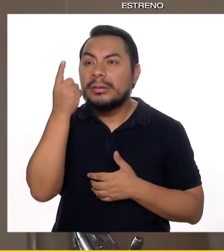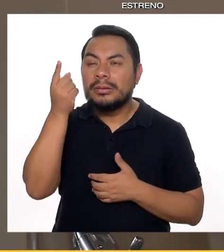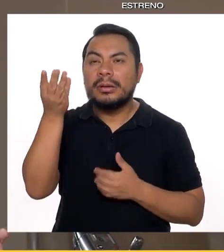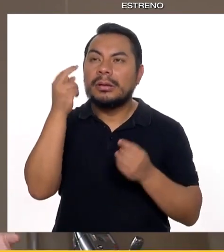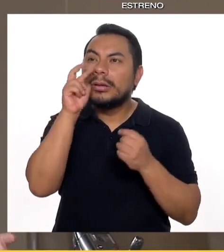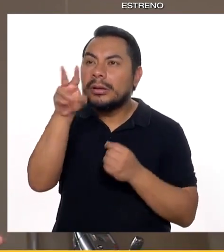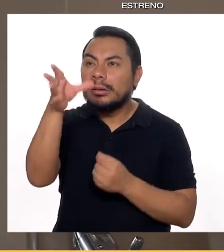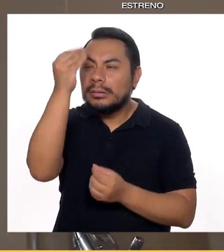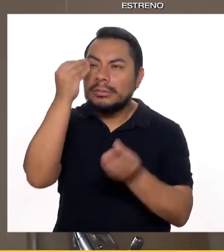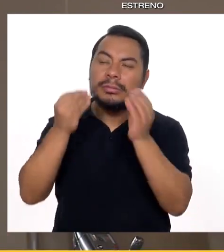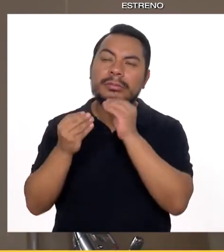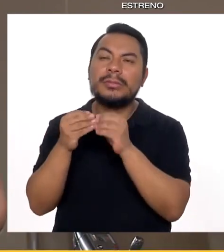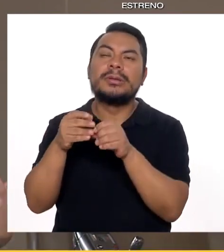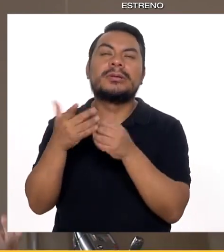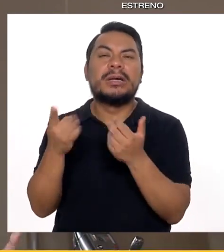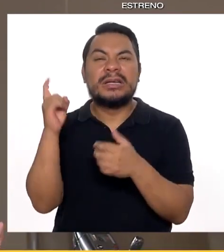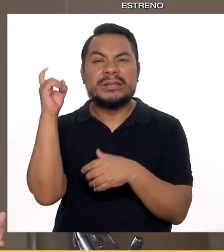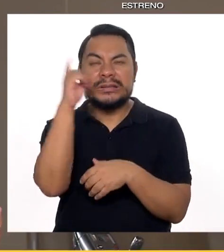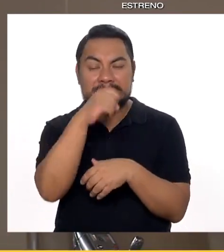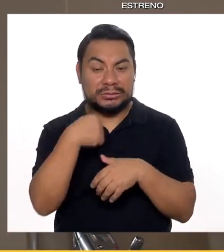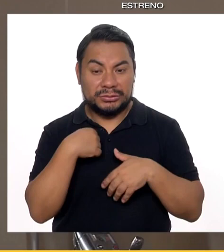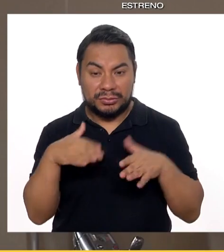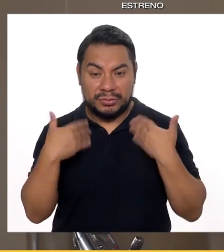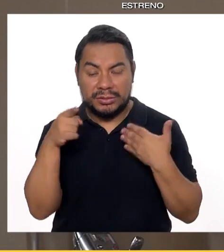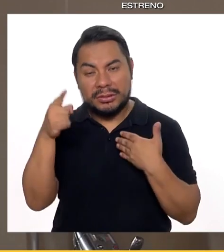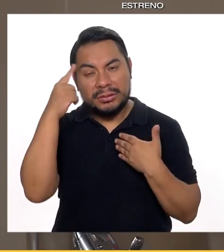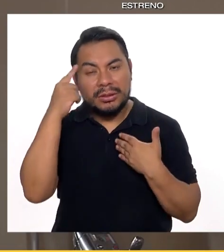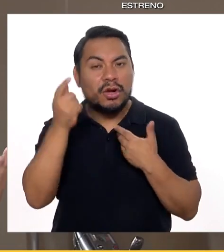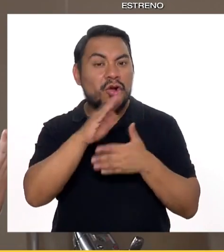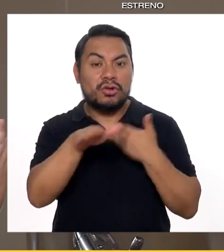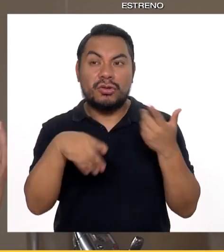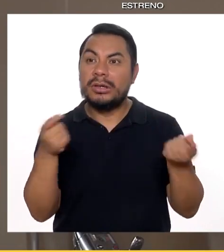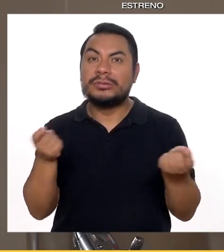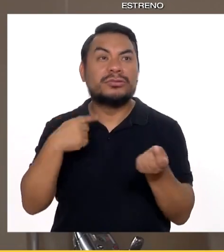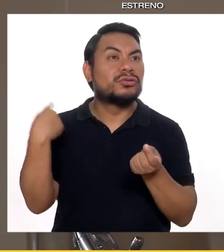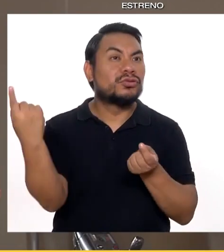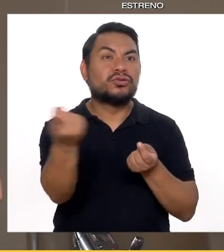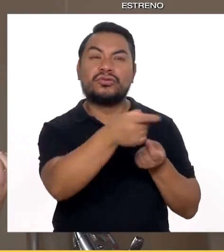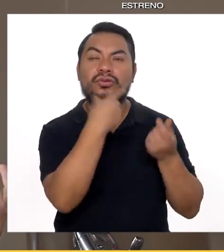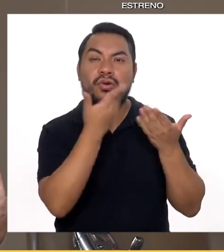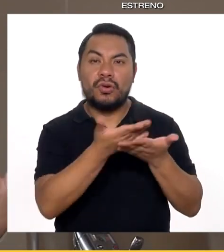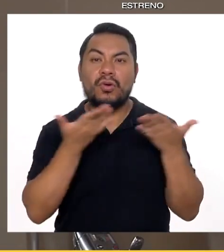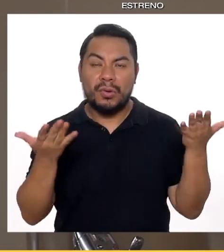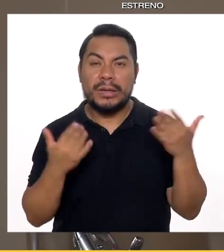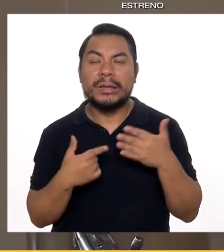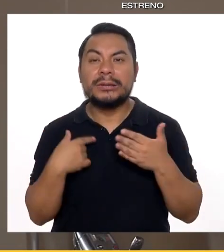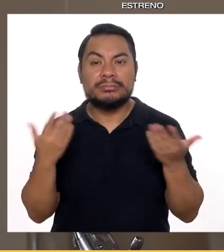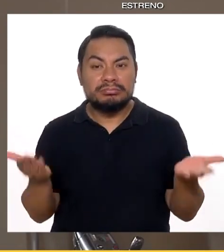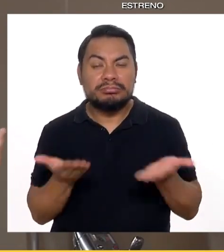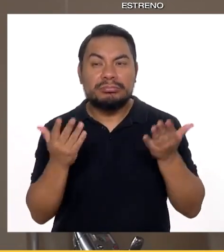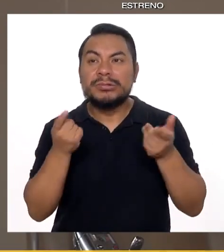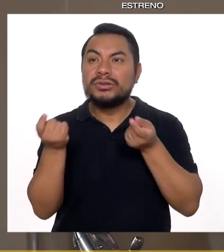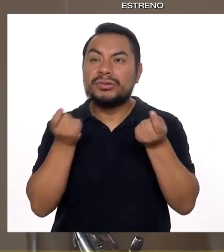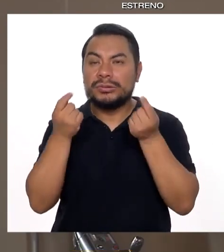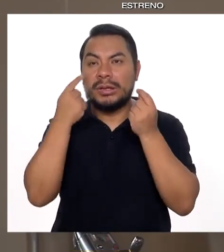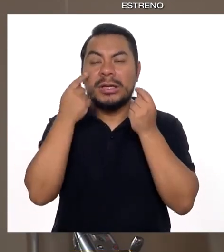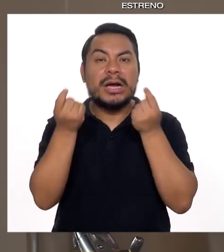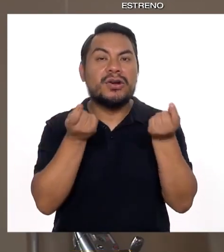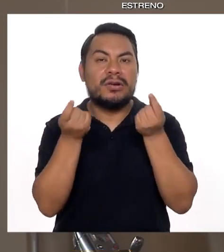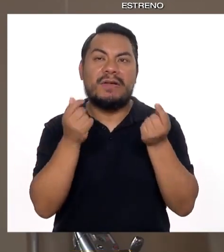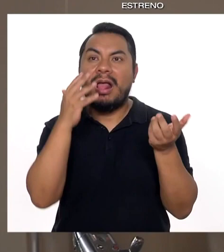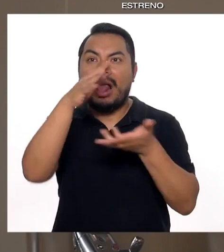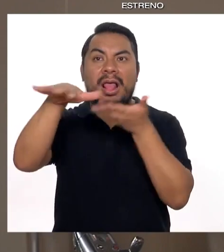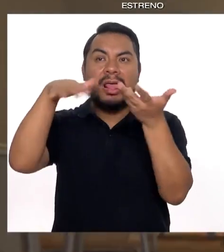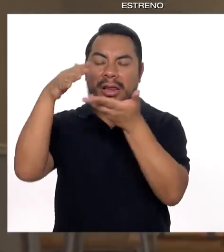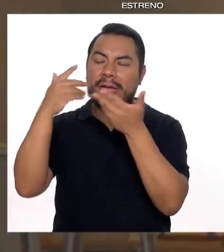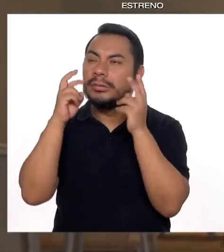procesamiento sensorial, que es la dificultad que tengo yo para regular todos esos estímulos que me llegan